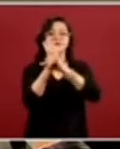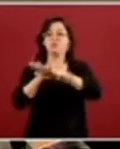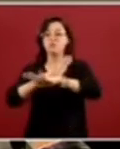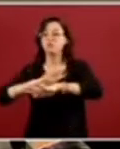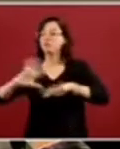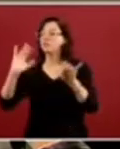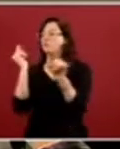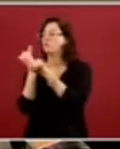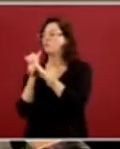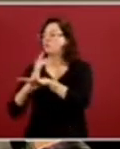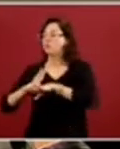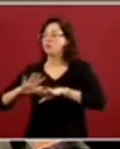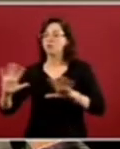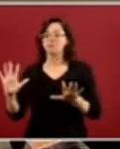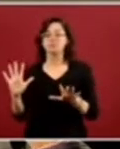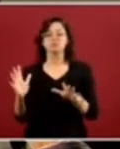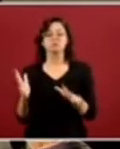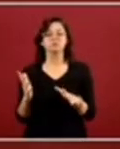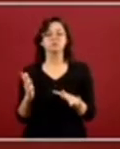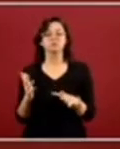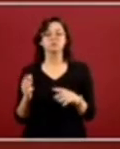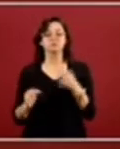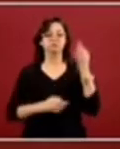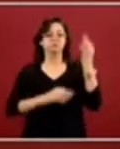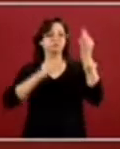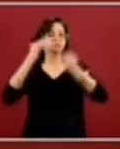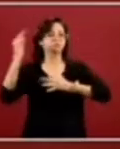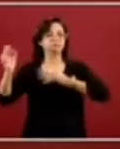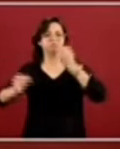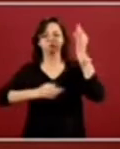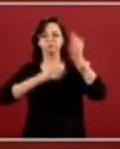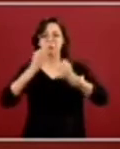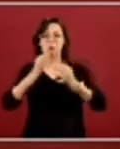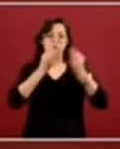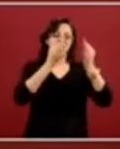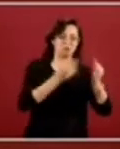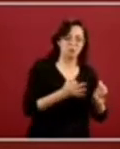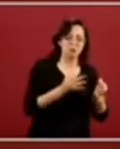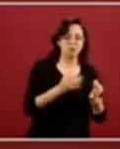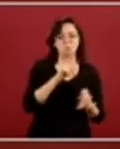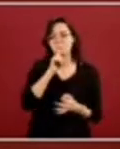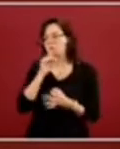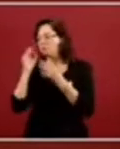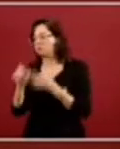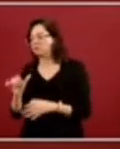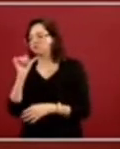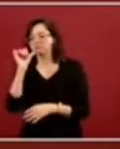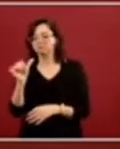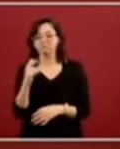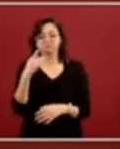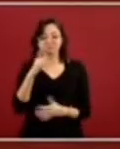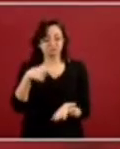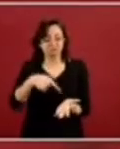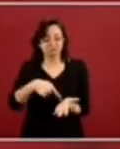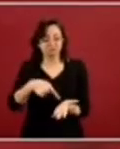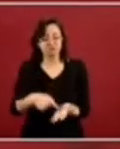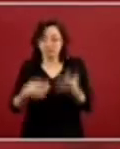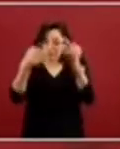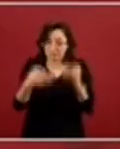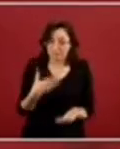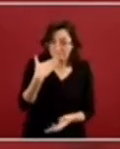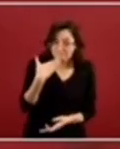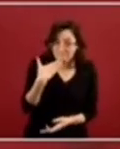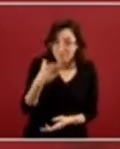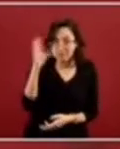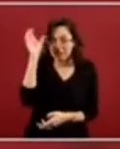públicos, formales o informales, a partir de una pequeña noticia sin una base científica muy sólida o